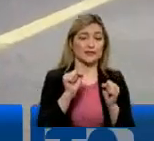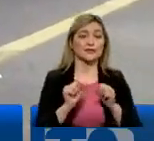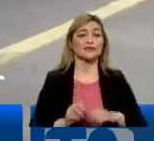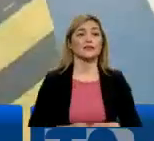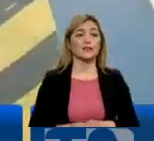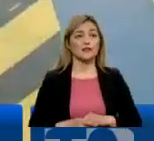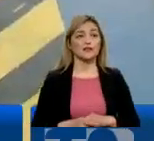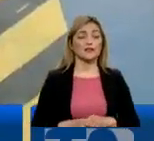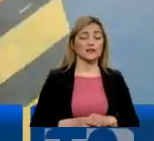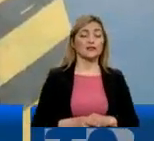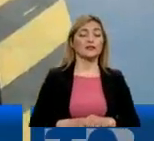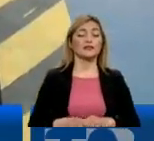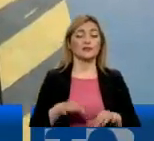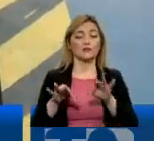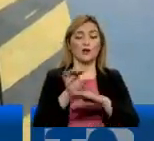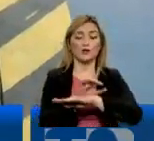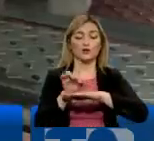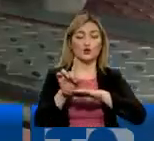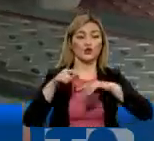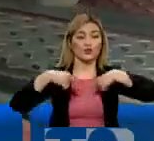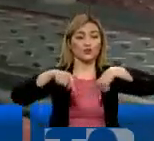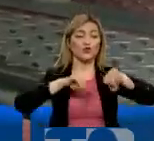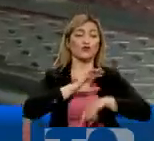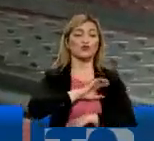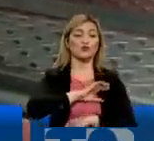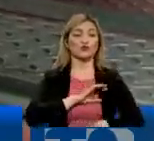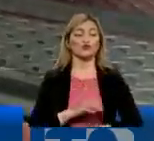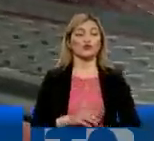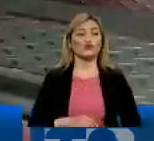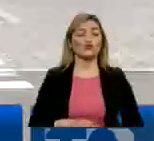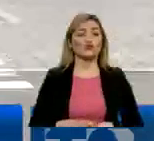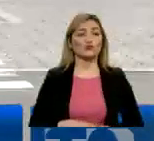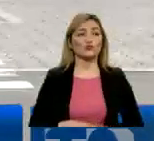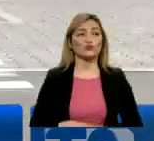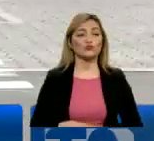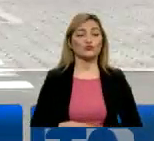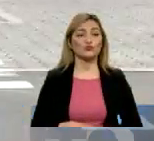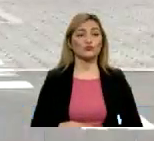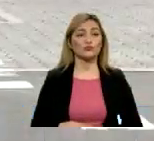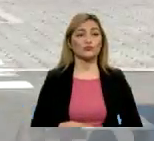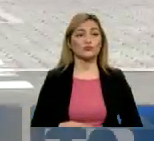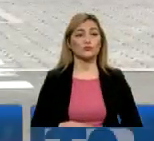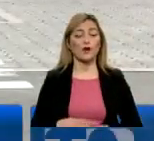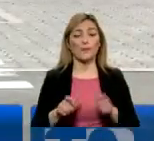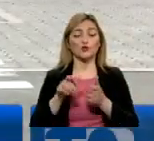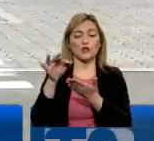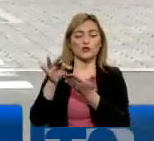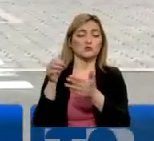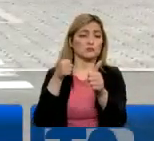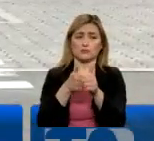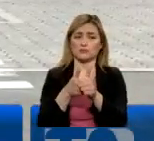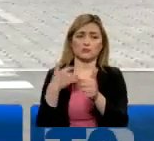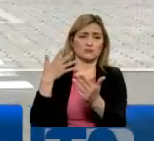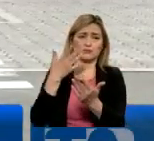así lo explica santiago salazar director de movilidad del municipio los usuarios que han venido de cantones vecinos